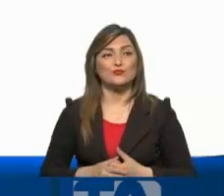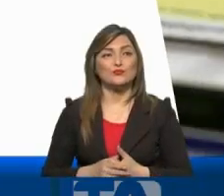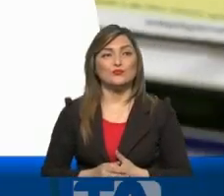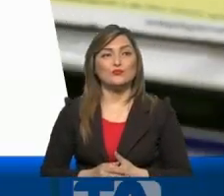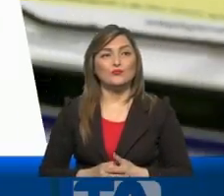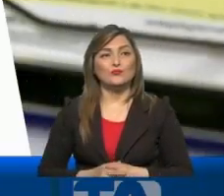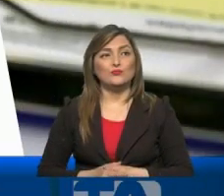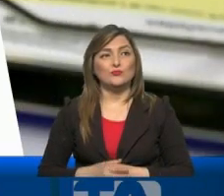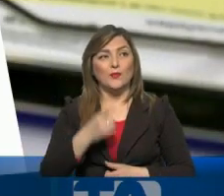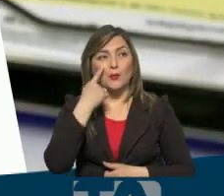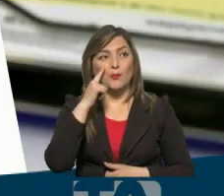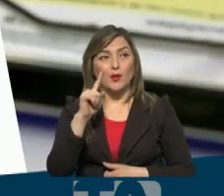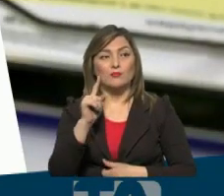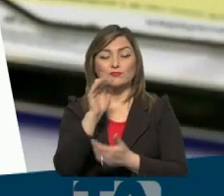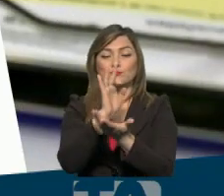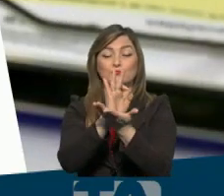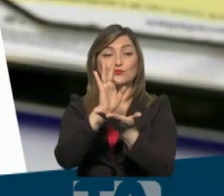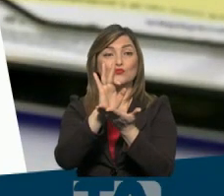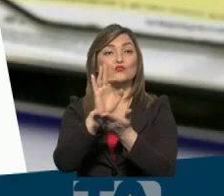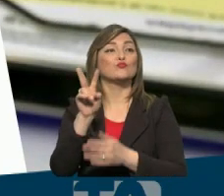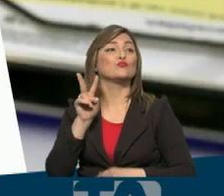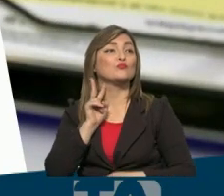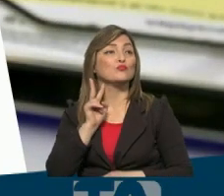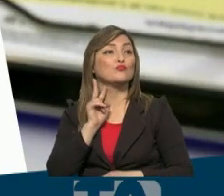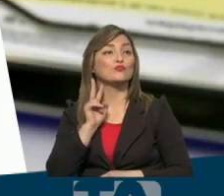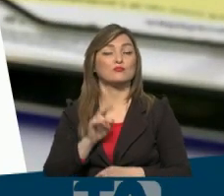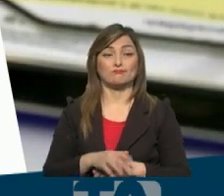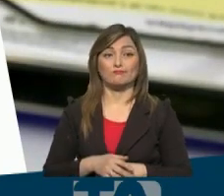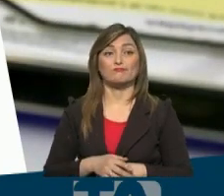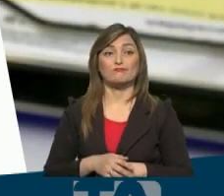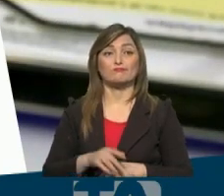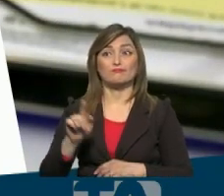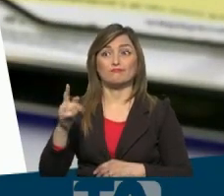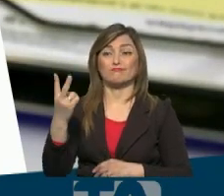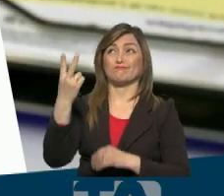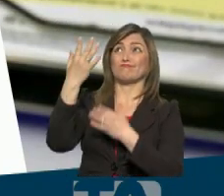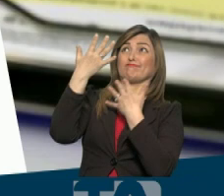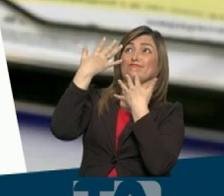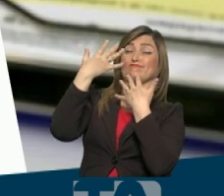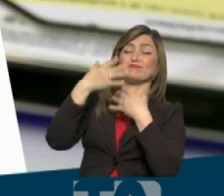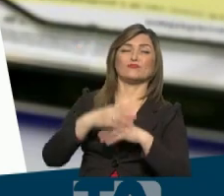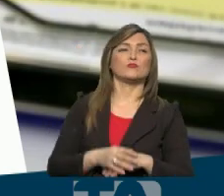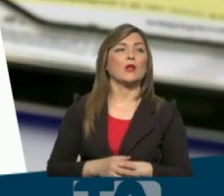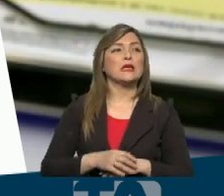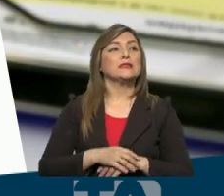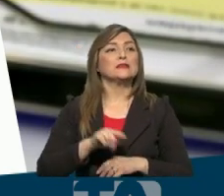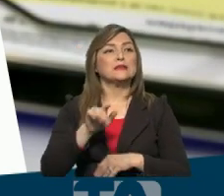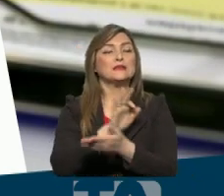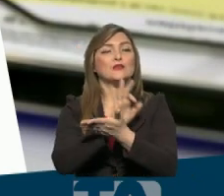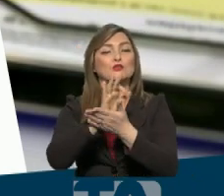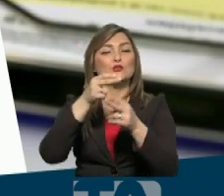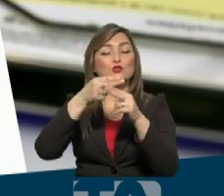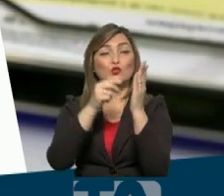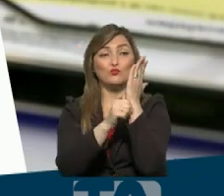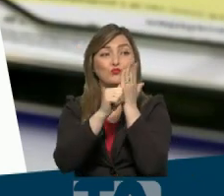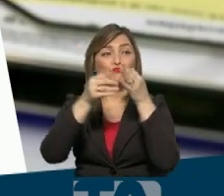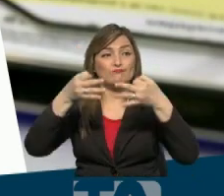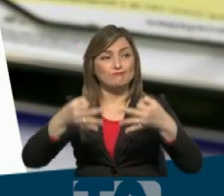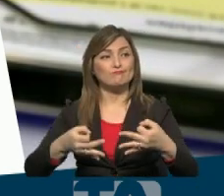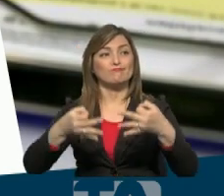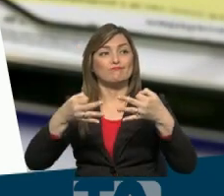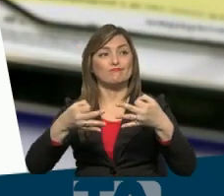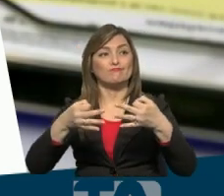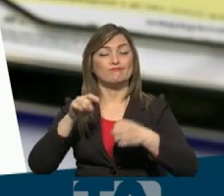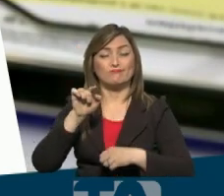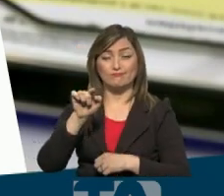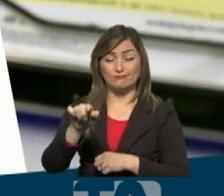contra? De momento existe el testimonio de la víctima, que dice que estaba sobre ella. El testimonio del exministro, que confirma que vio